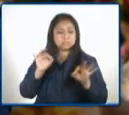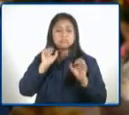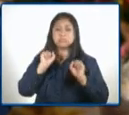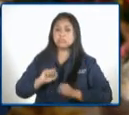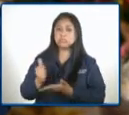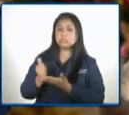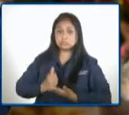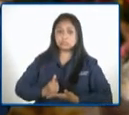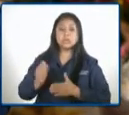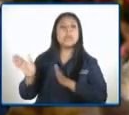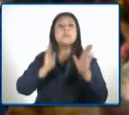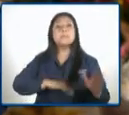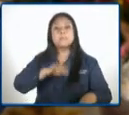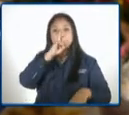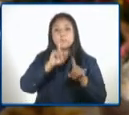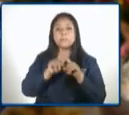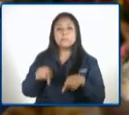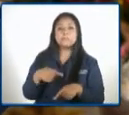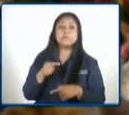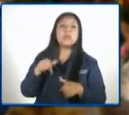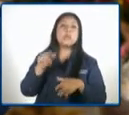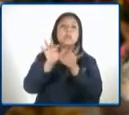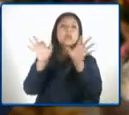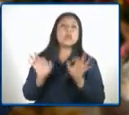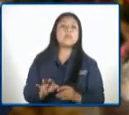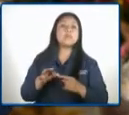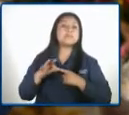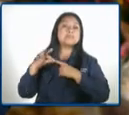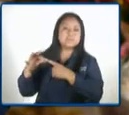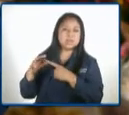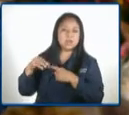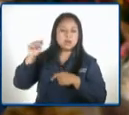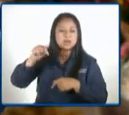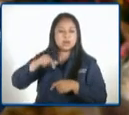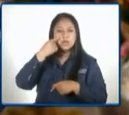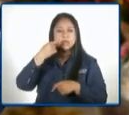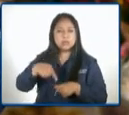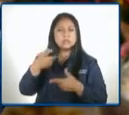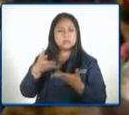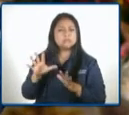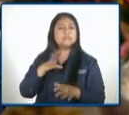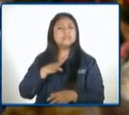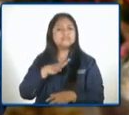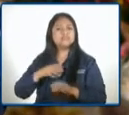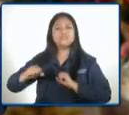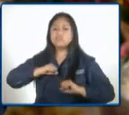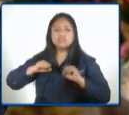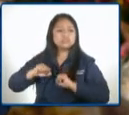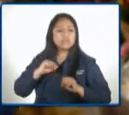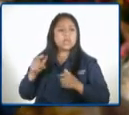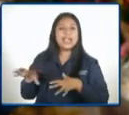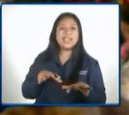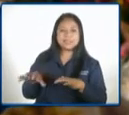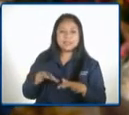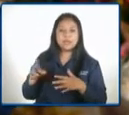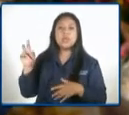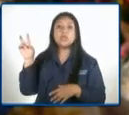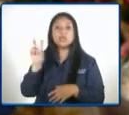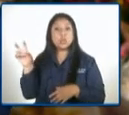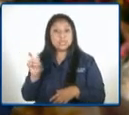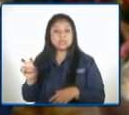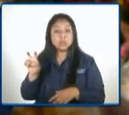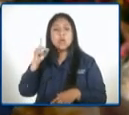muy especial que en este frente particular, el tener también una mesa activa de turismo y restablecerla